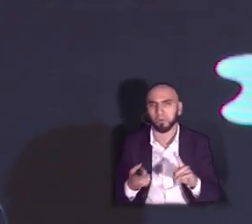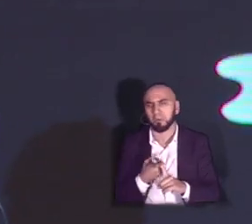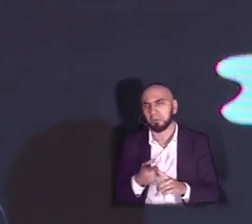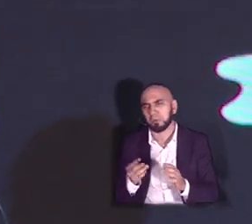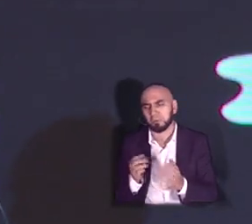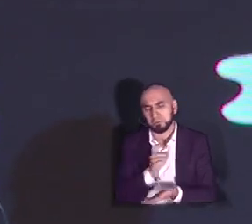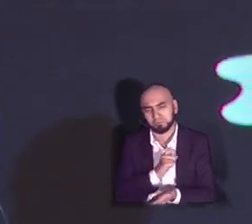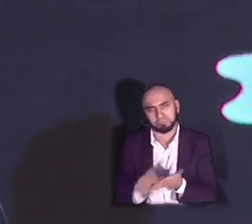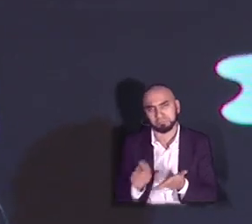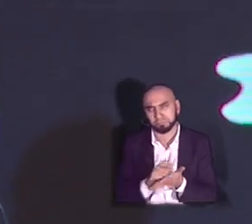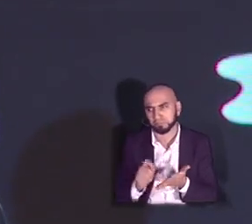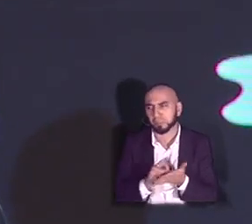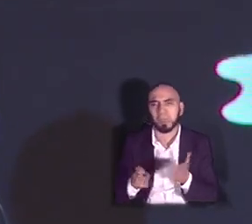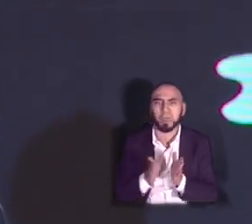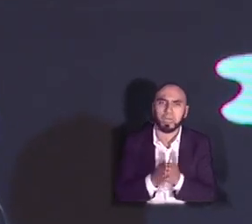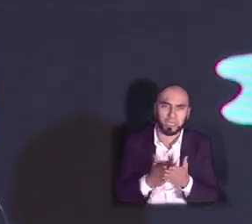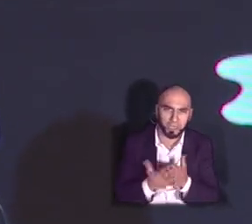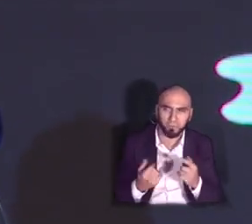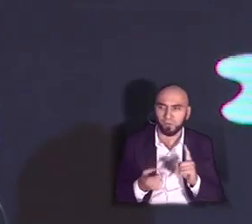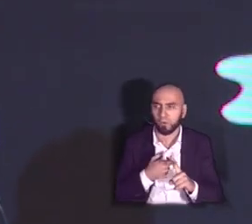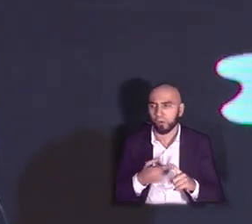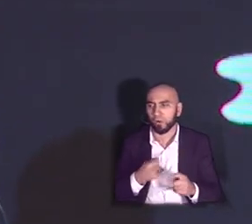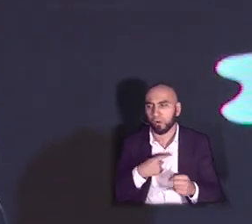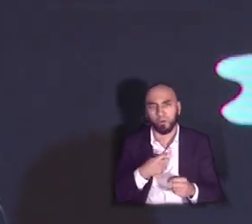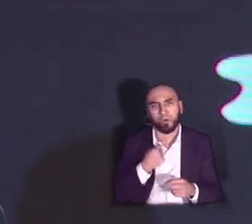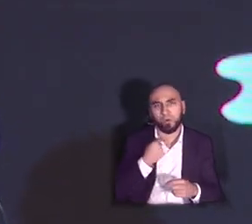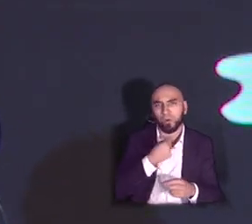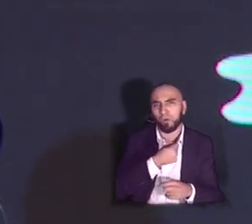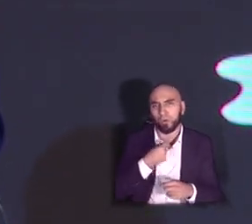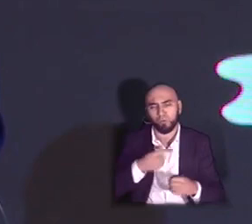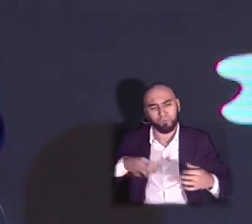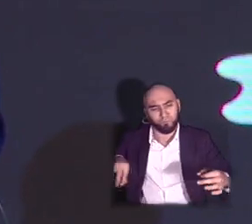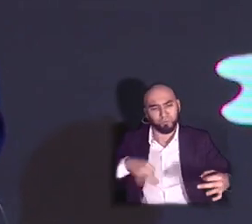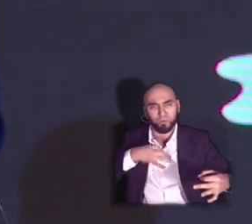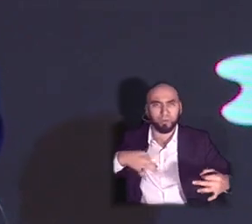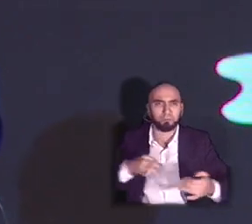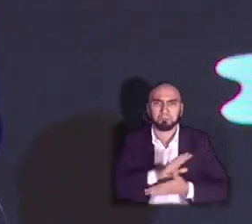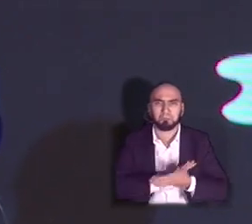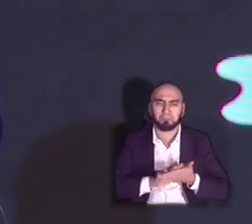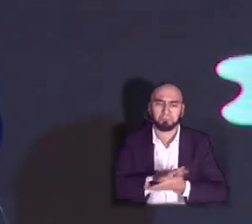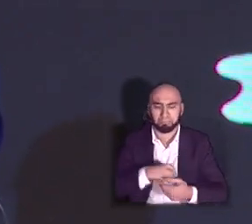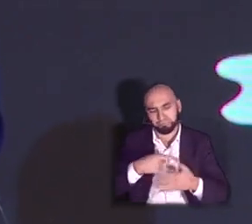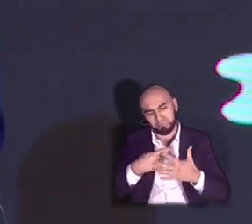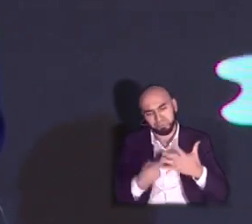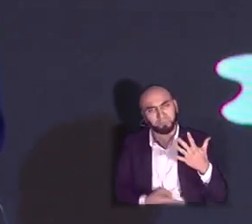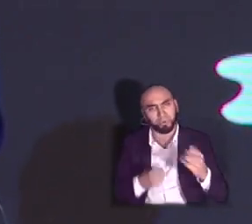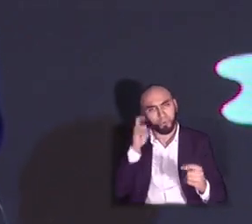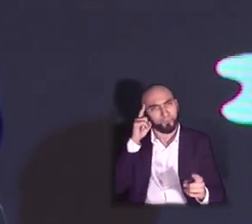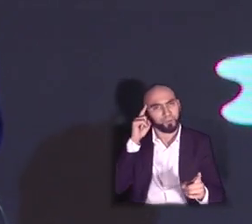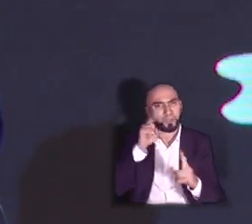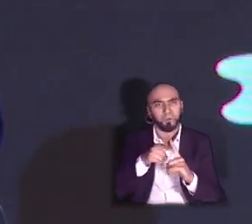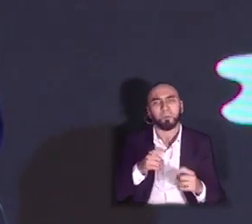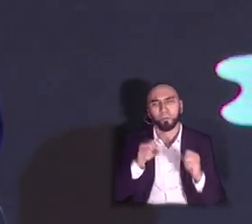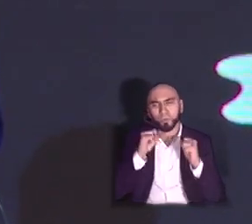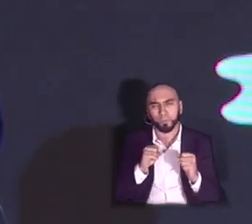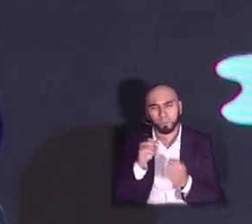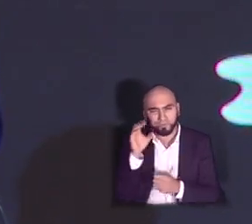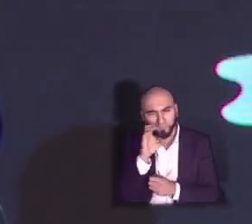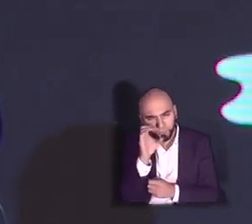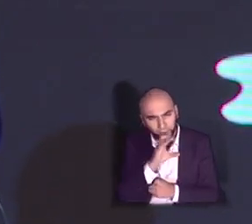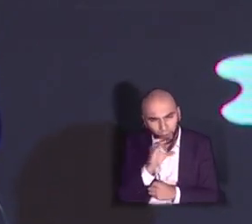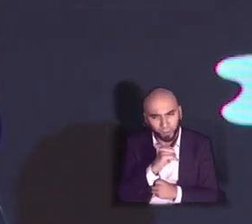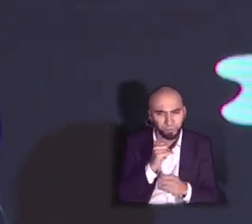escribir un concierto para violín. Tenemos todos nuestros objetivos y podemos usar estos mecanismos que buscan los